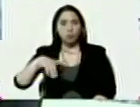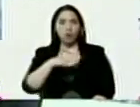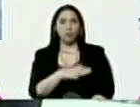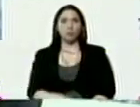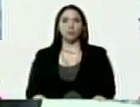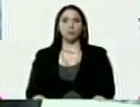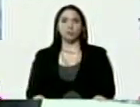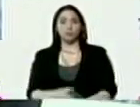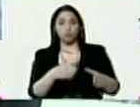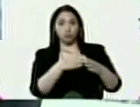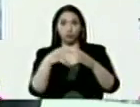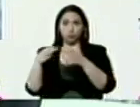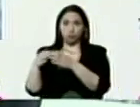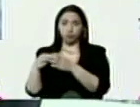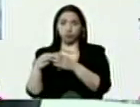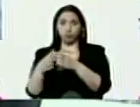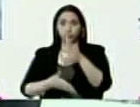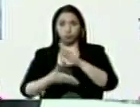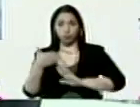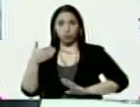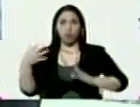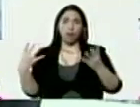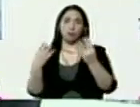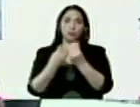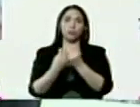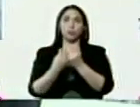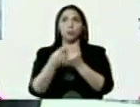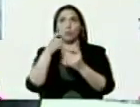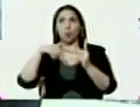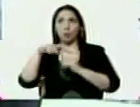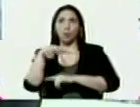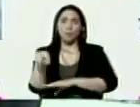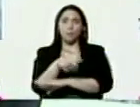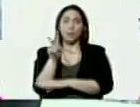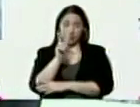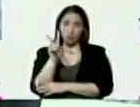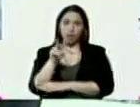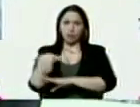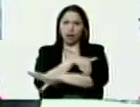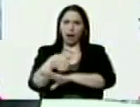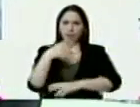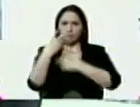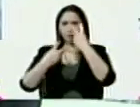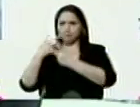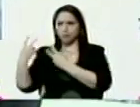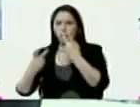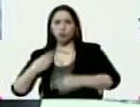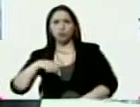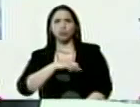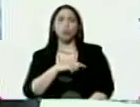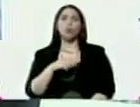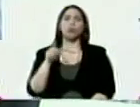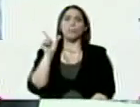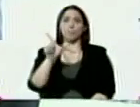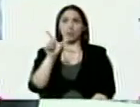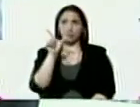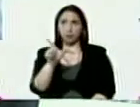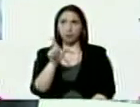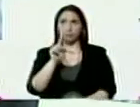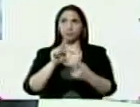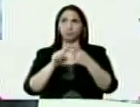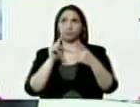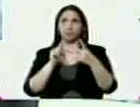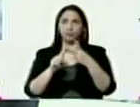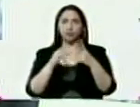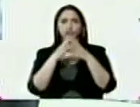el gabinete en la calle con el pueblo venezolano y nosotros como una sola gran fuerza con el Partido Socialista Unido de Venezuela,